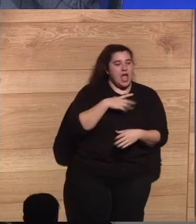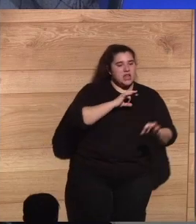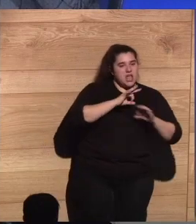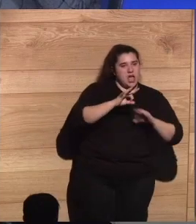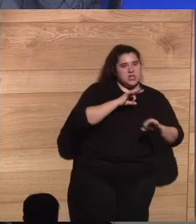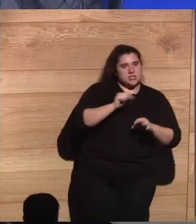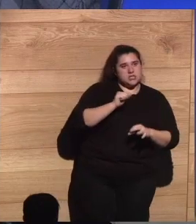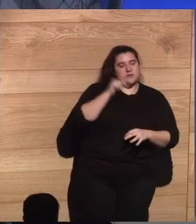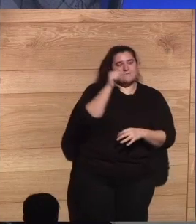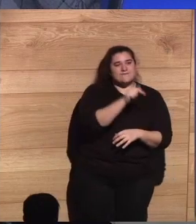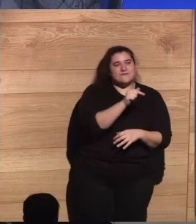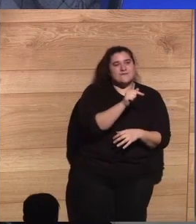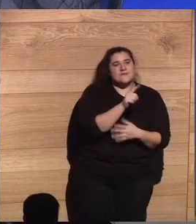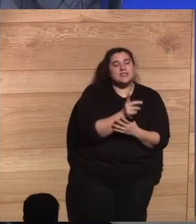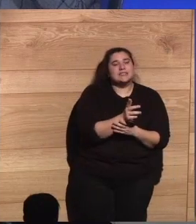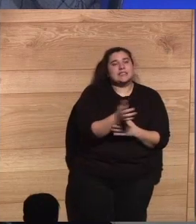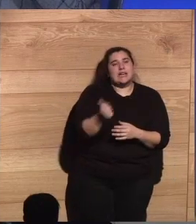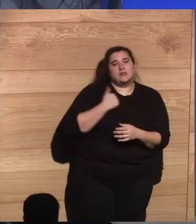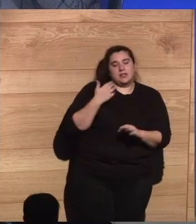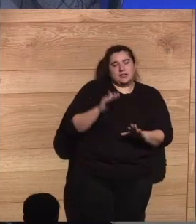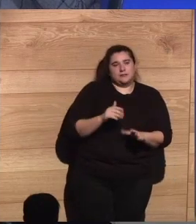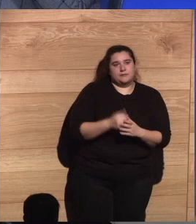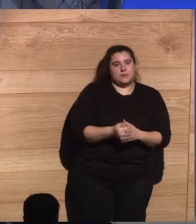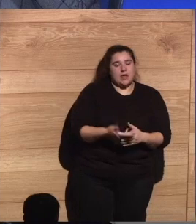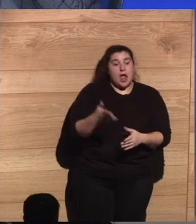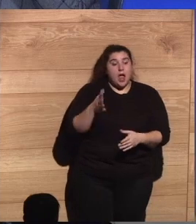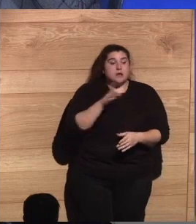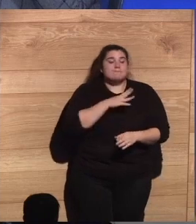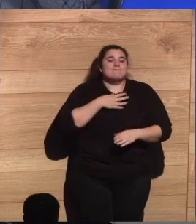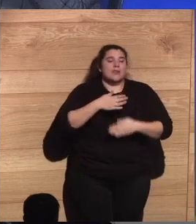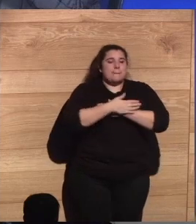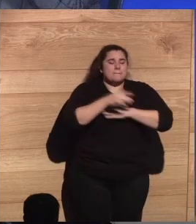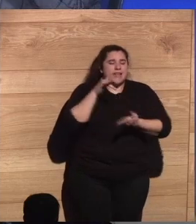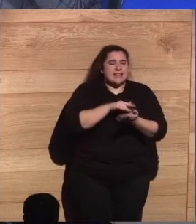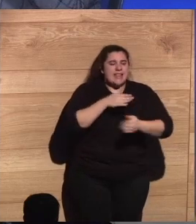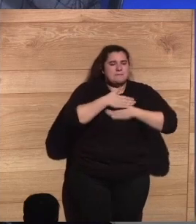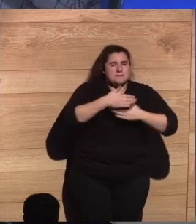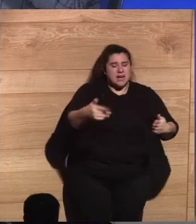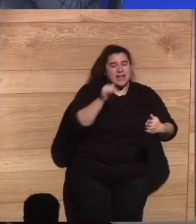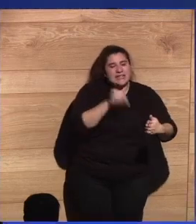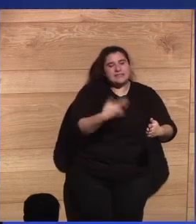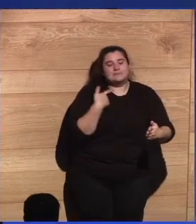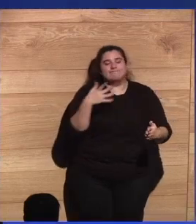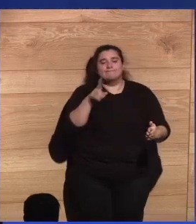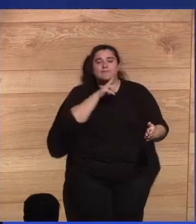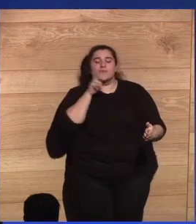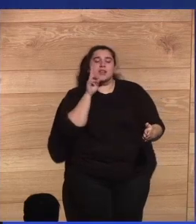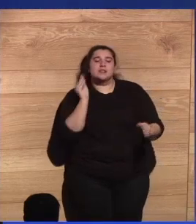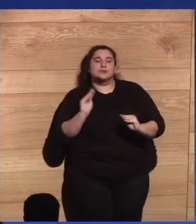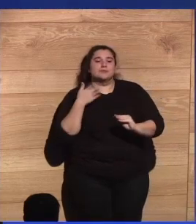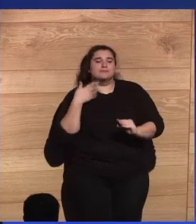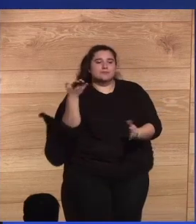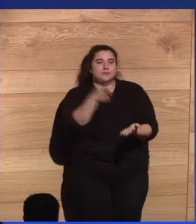¿no? La casualidad. Y a él, pobre, se le muere la madre el día del estreno. Se tiene que volver a España. Digo, que él